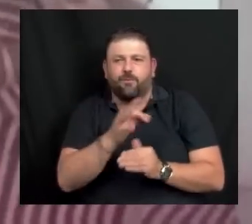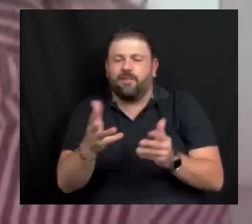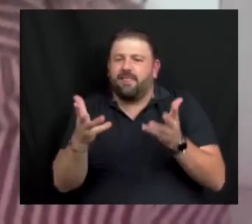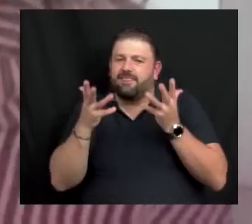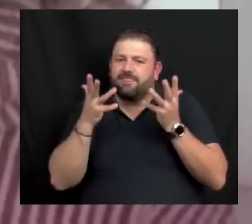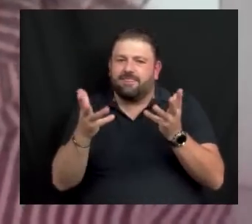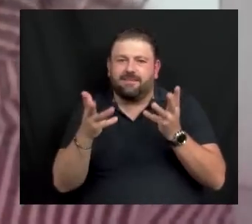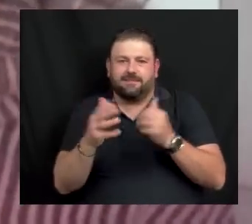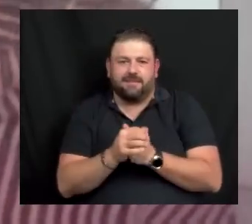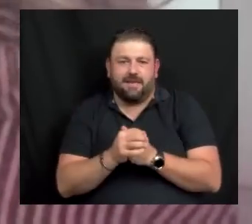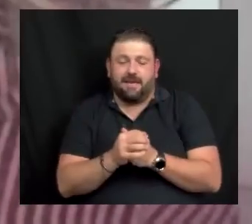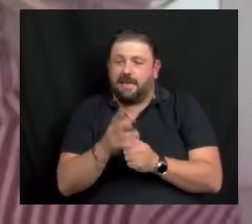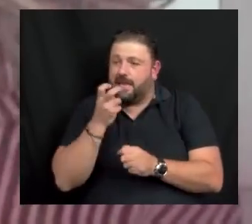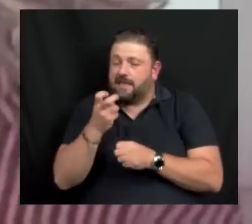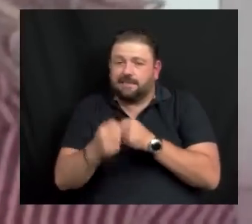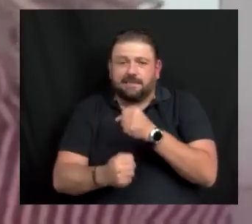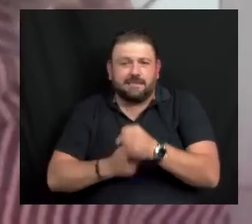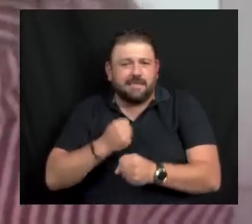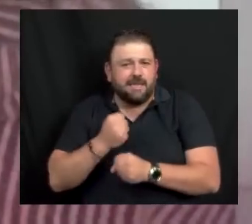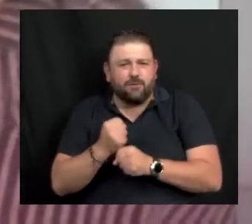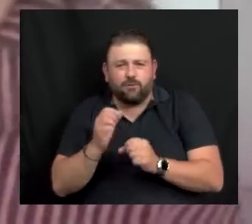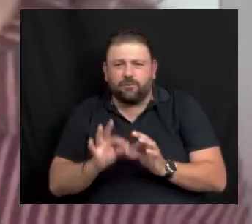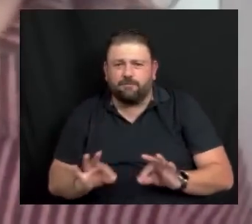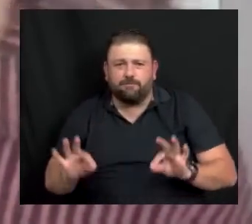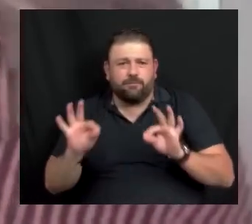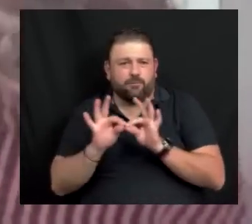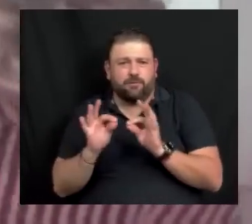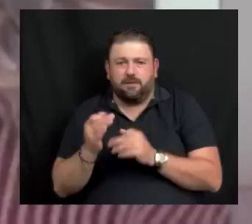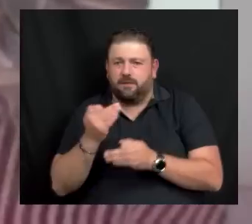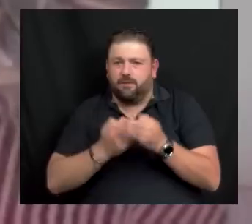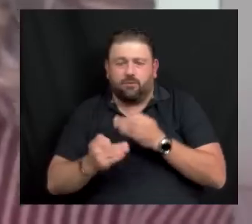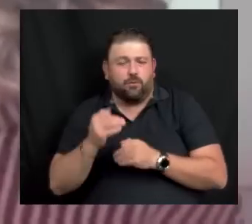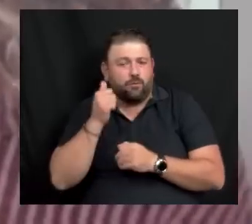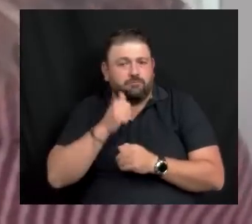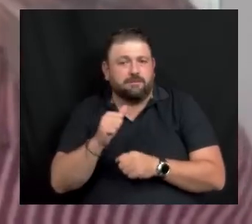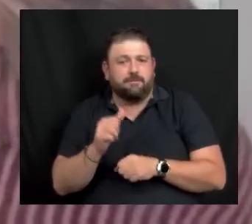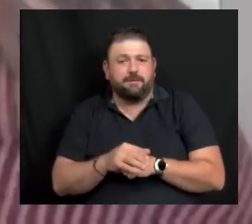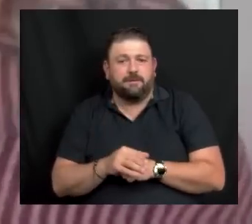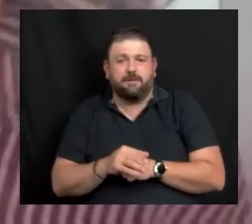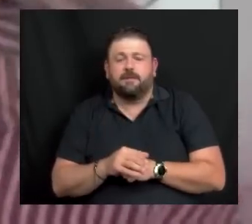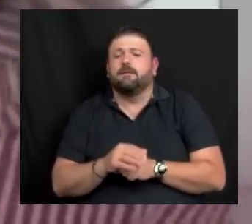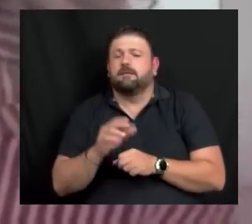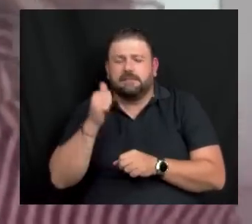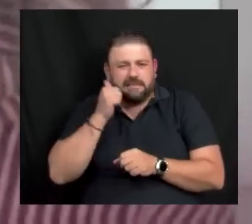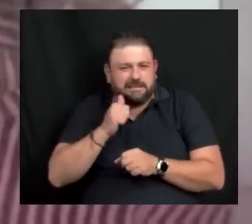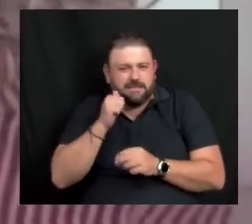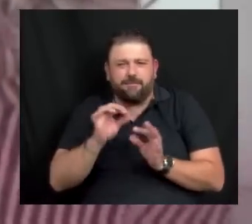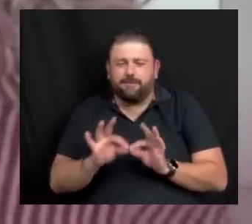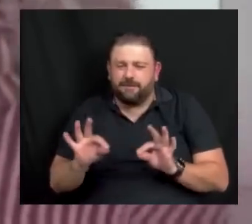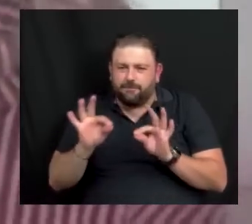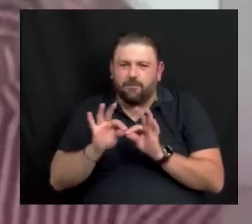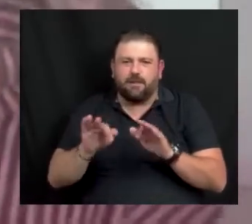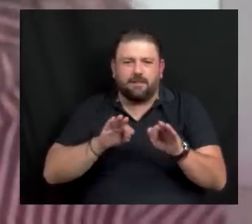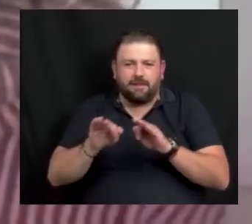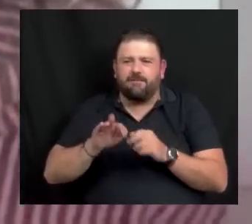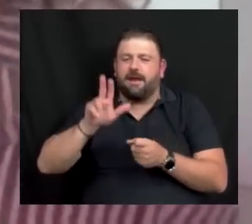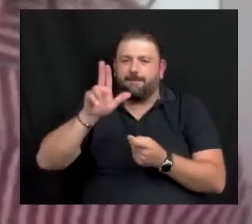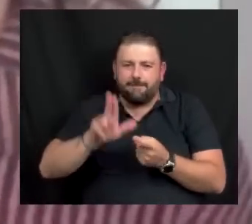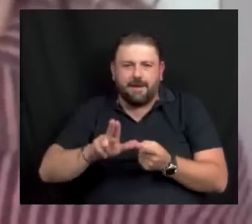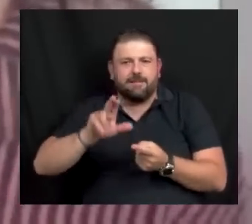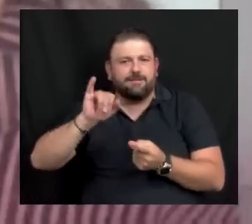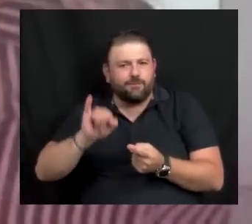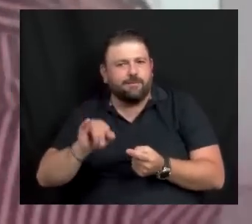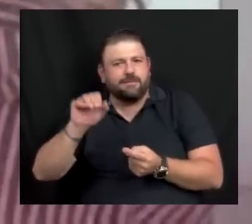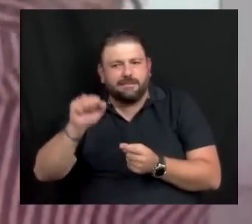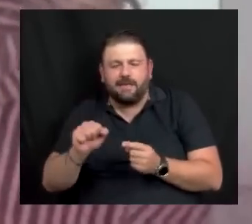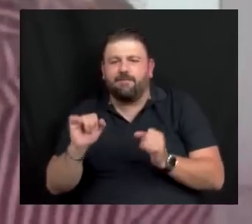el año importante. De ahí partimos a empezar a trabajar otra vez con los martes, jueves y sábados. Repetir,